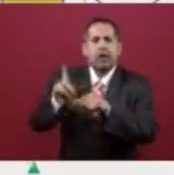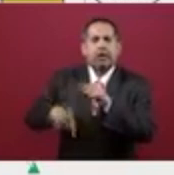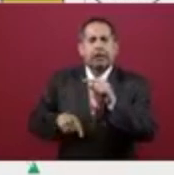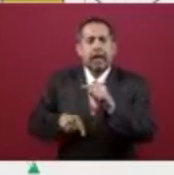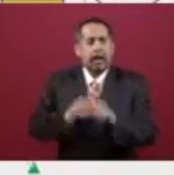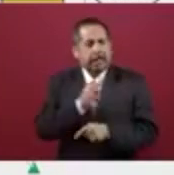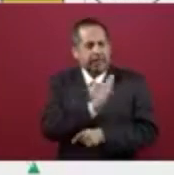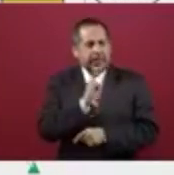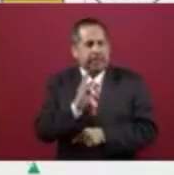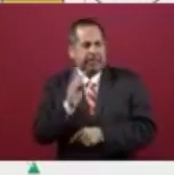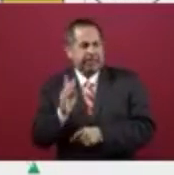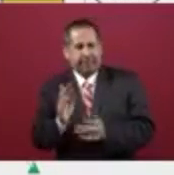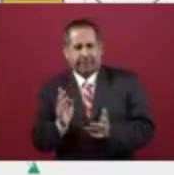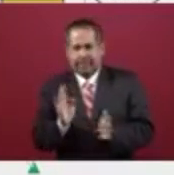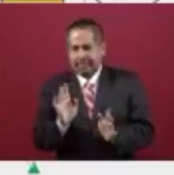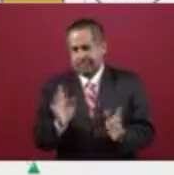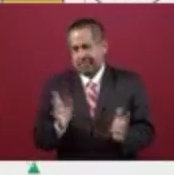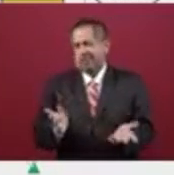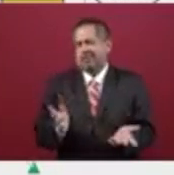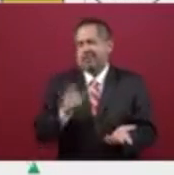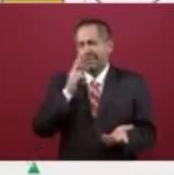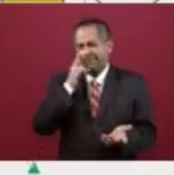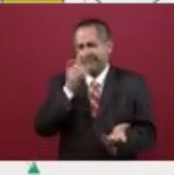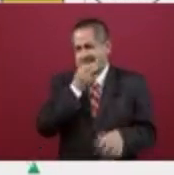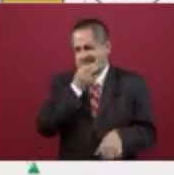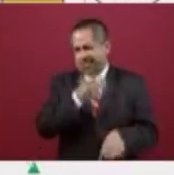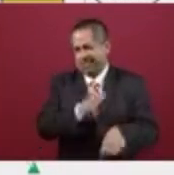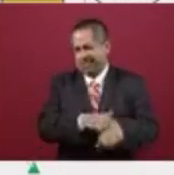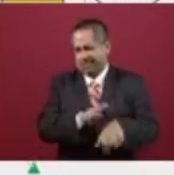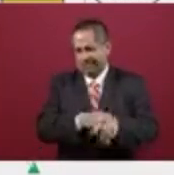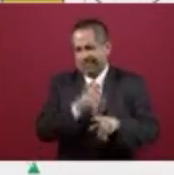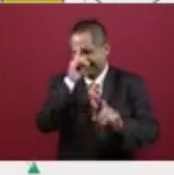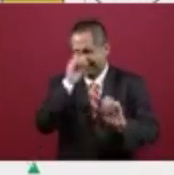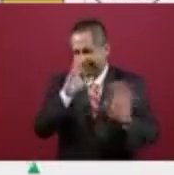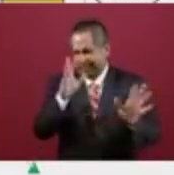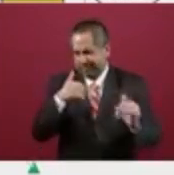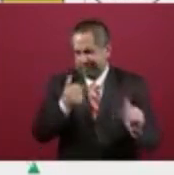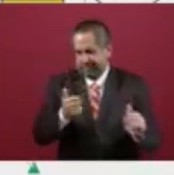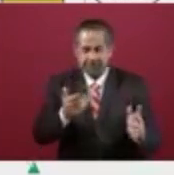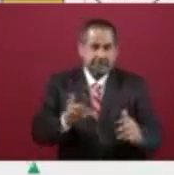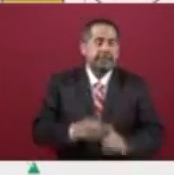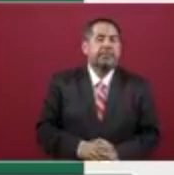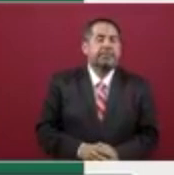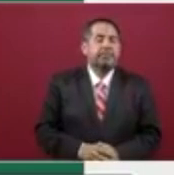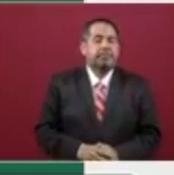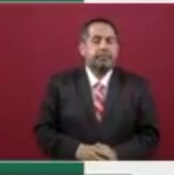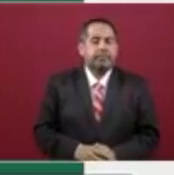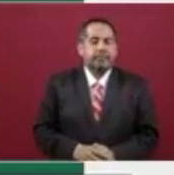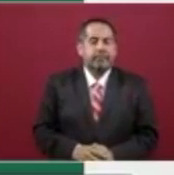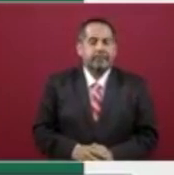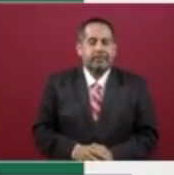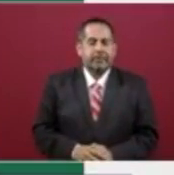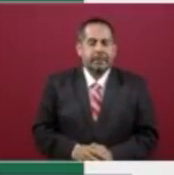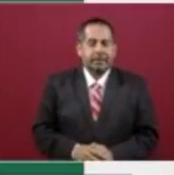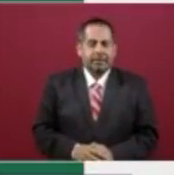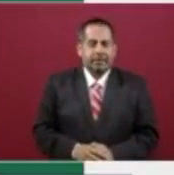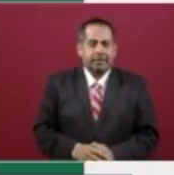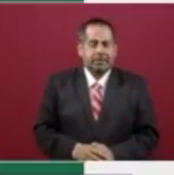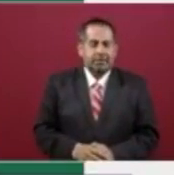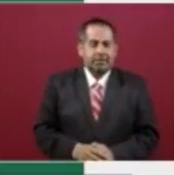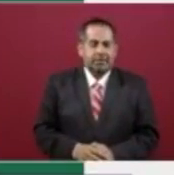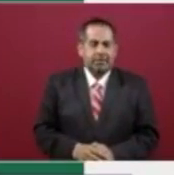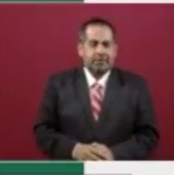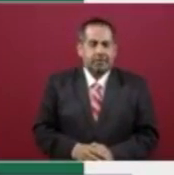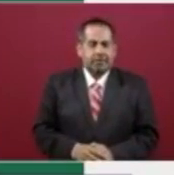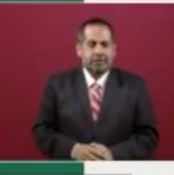nomás como un comentario al margen. La que sigue, por favor. Y con todo respeto. Y con